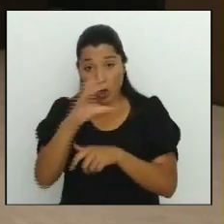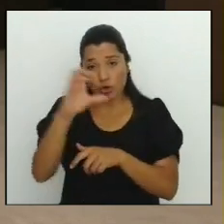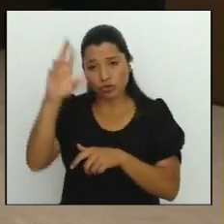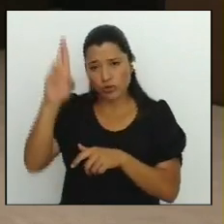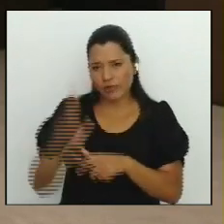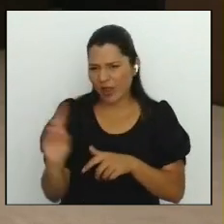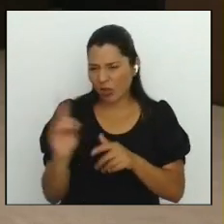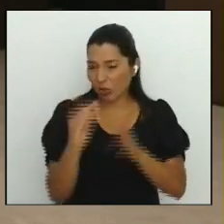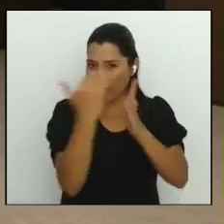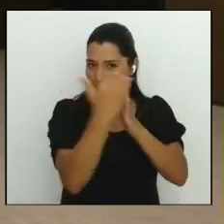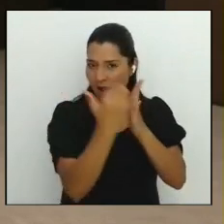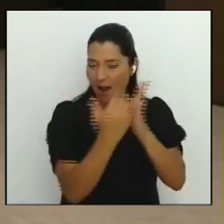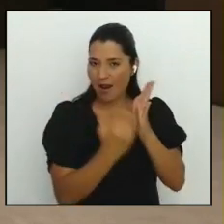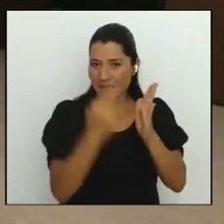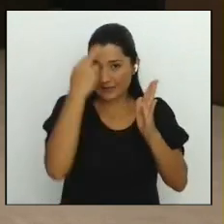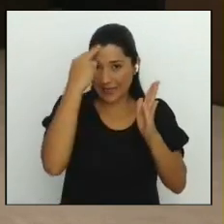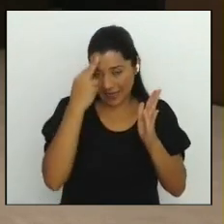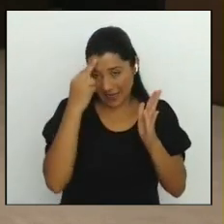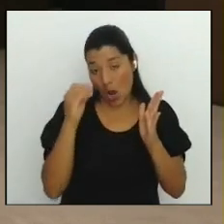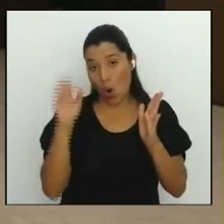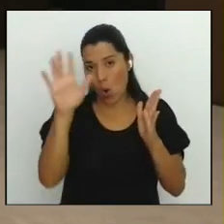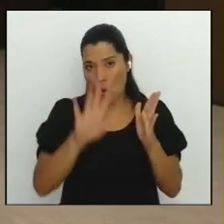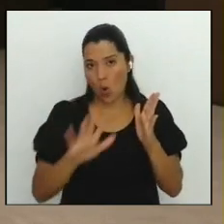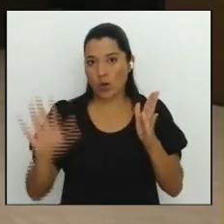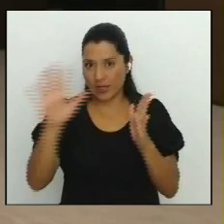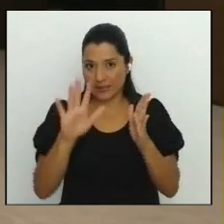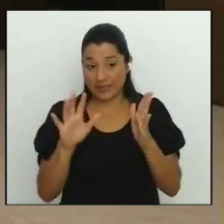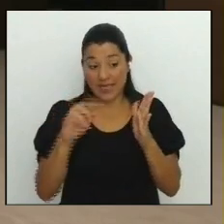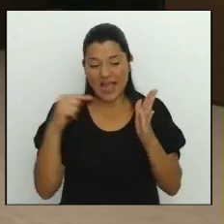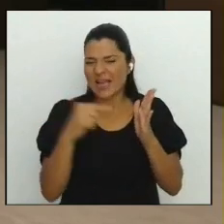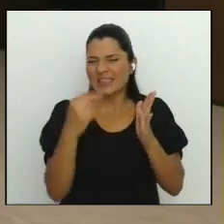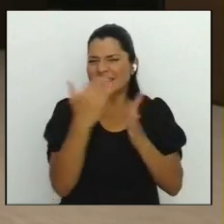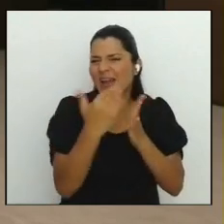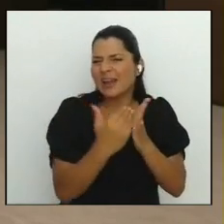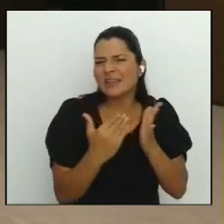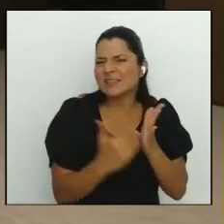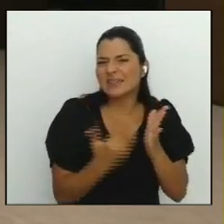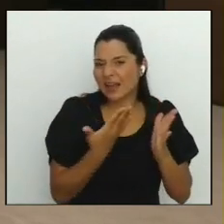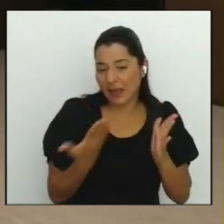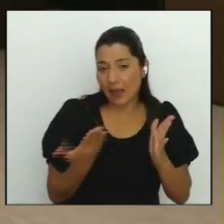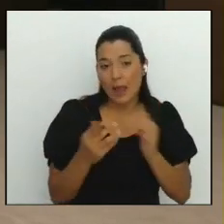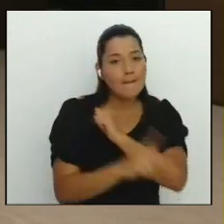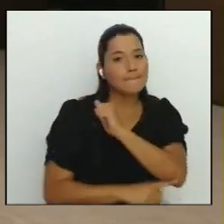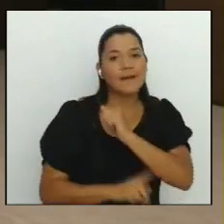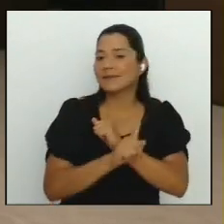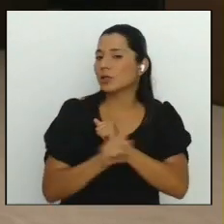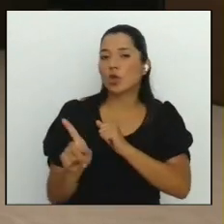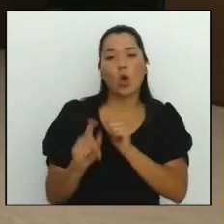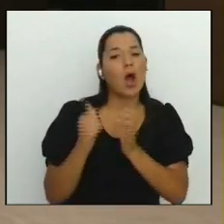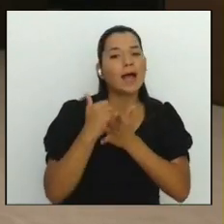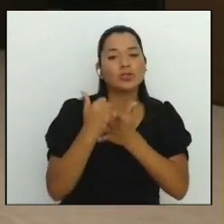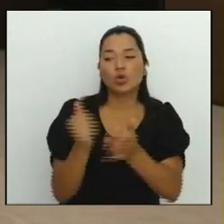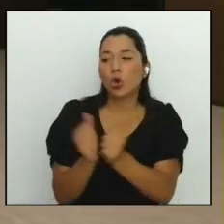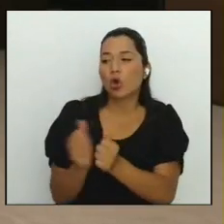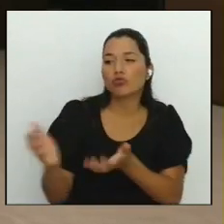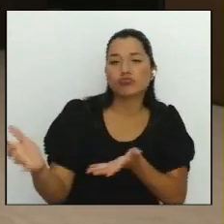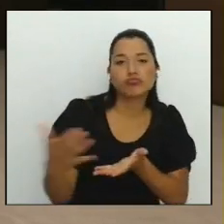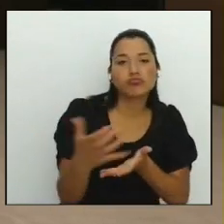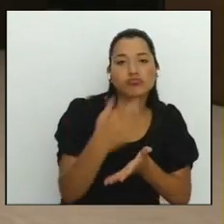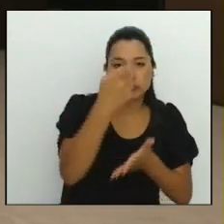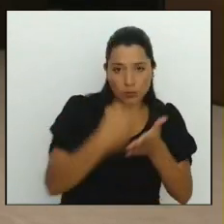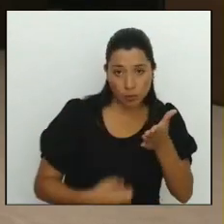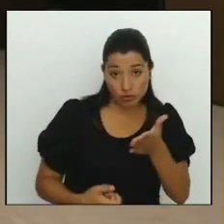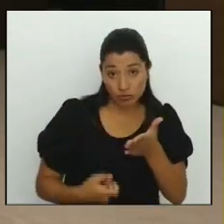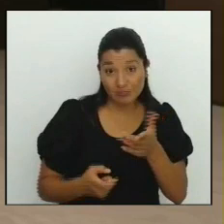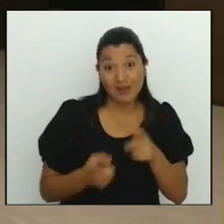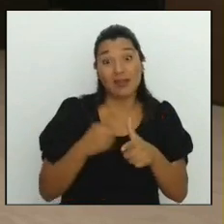en materia fiscal con la Unión Europea, que de acuerdo con los diputados y diputadas, esto perjudica la imagen de nuestro país a nivel internacional